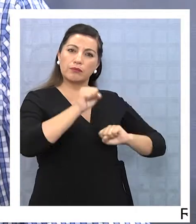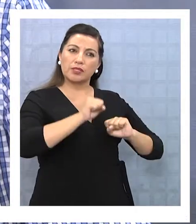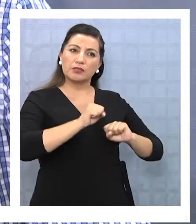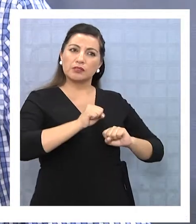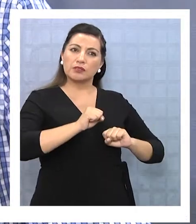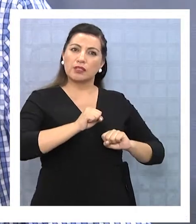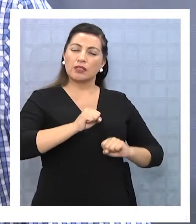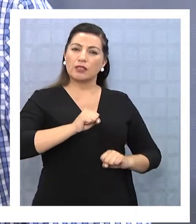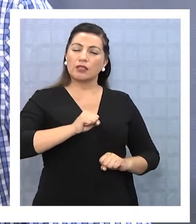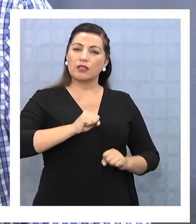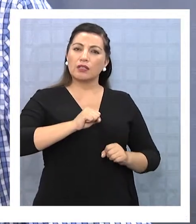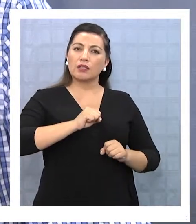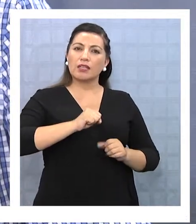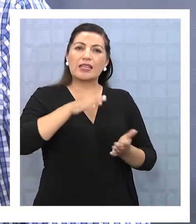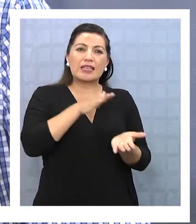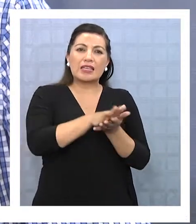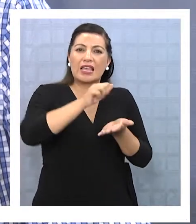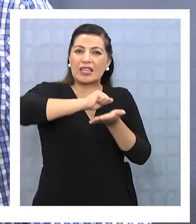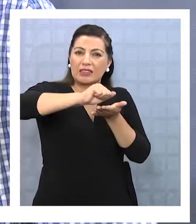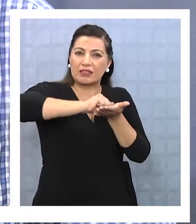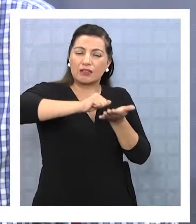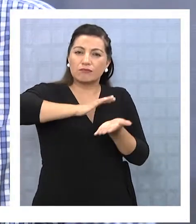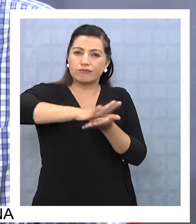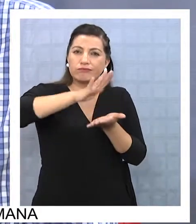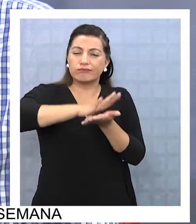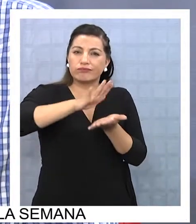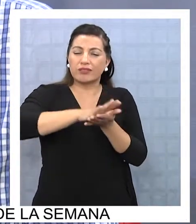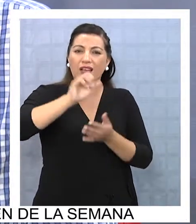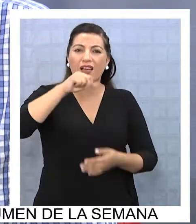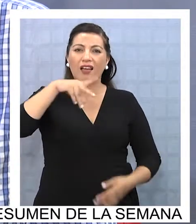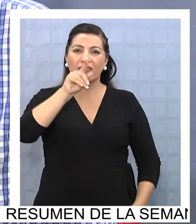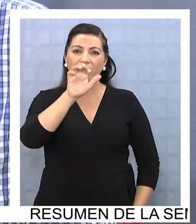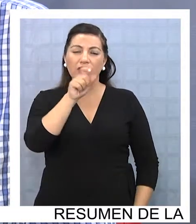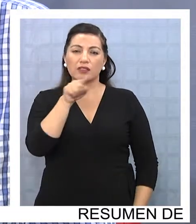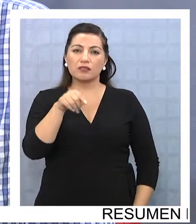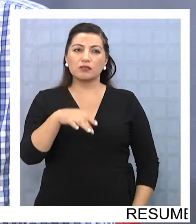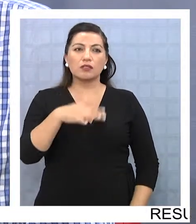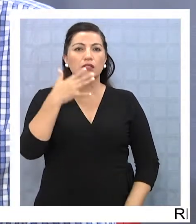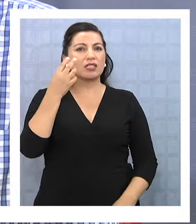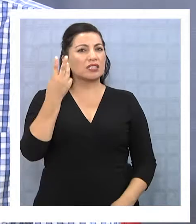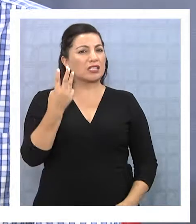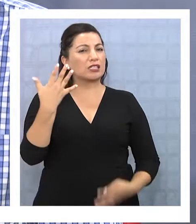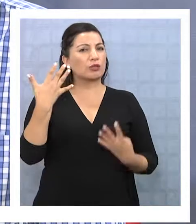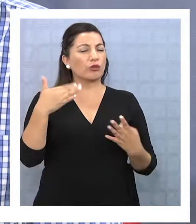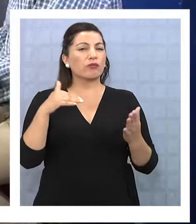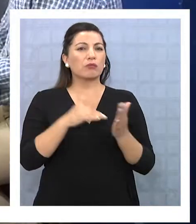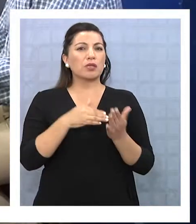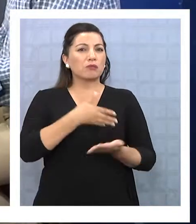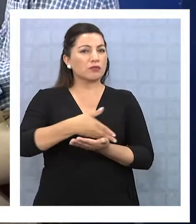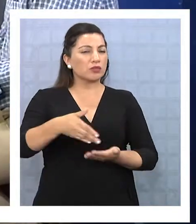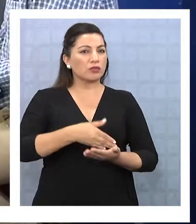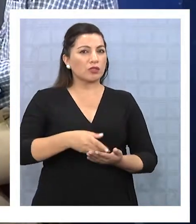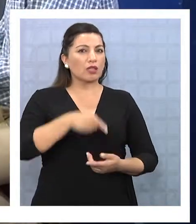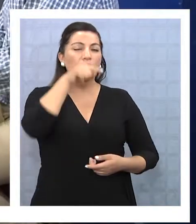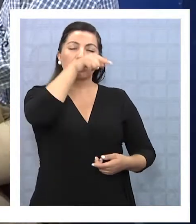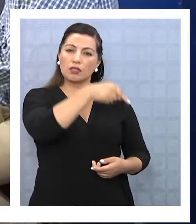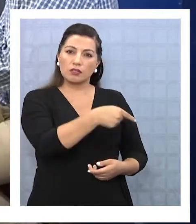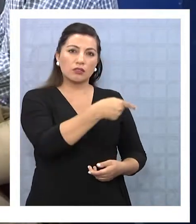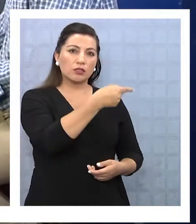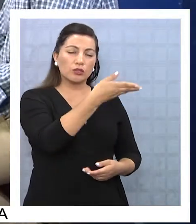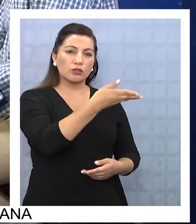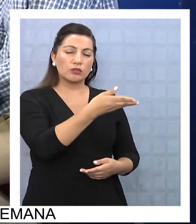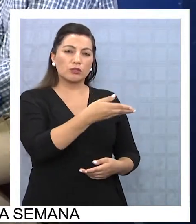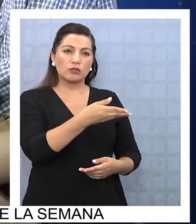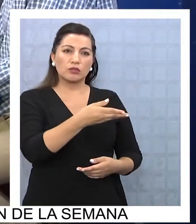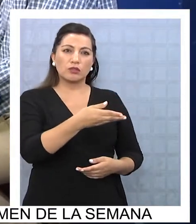la editorial Los Andes, que compró la compañía de desarrollo industrial, que tenía 39.000 millones de pérdidas. Y usted dice esto está, digamos, dentro de